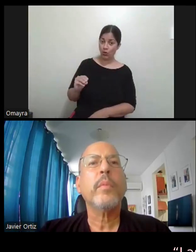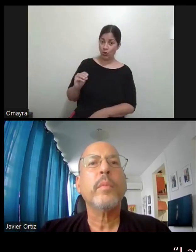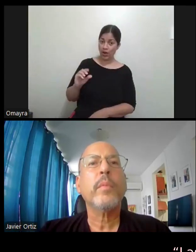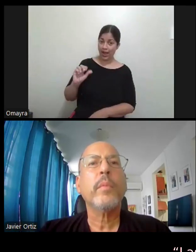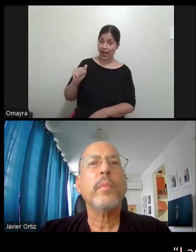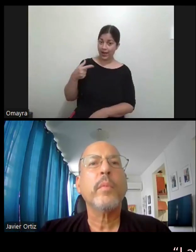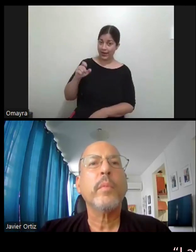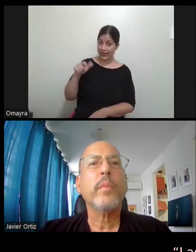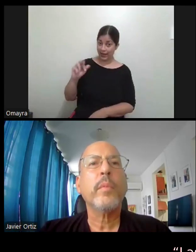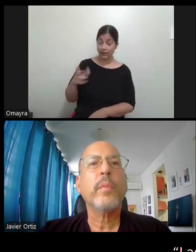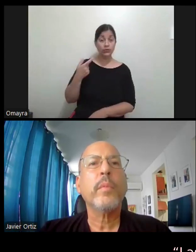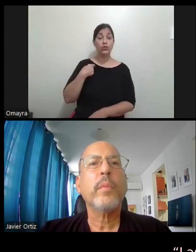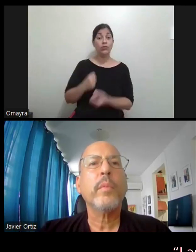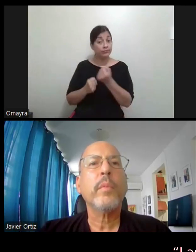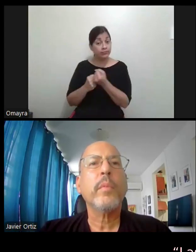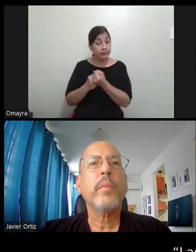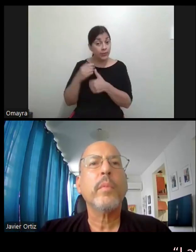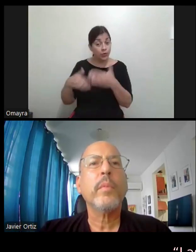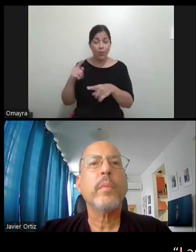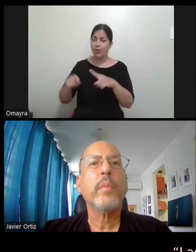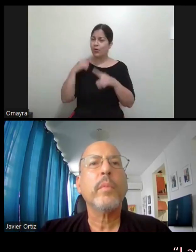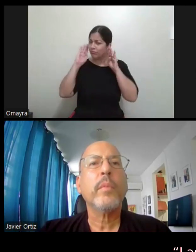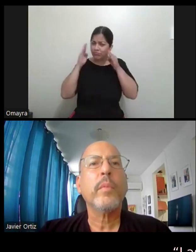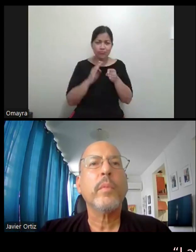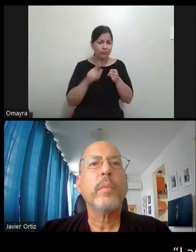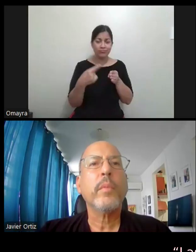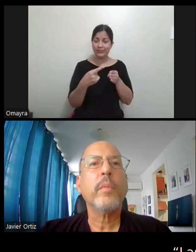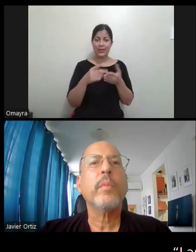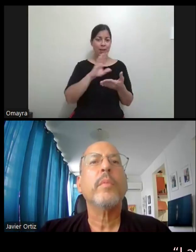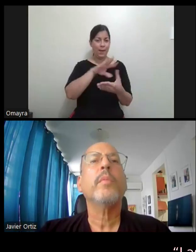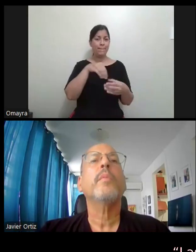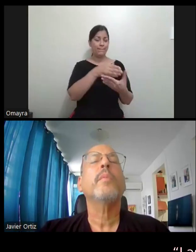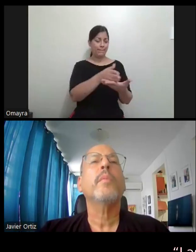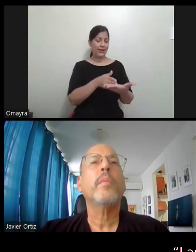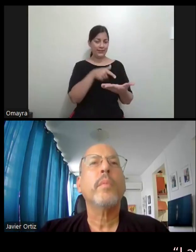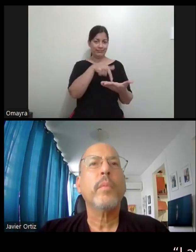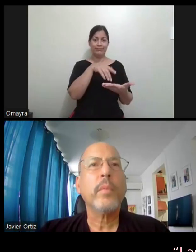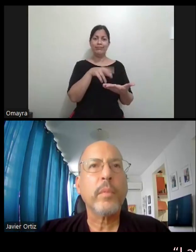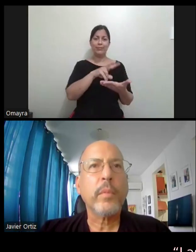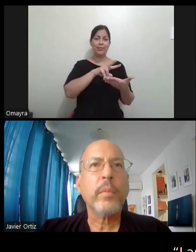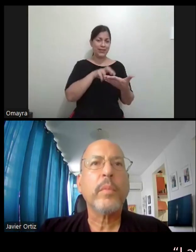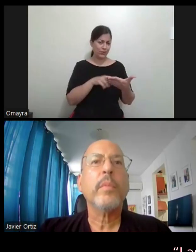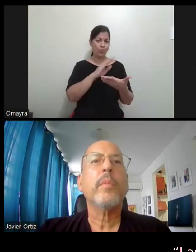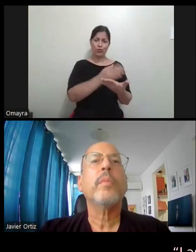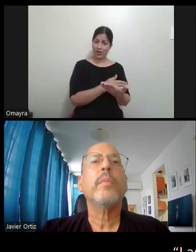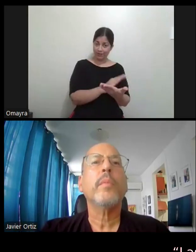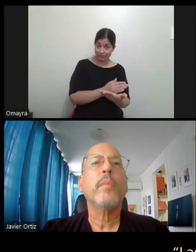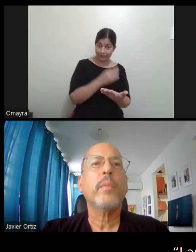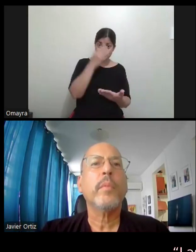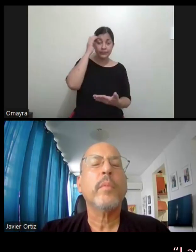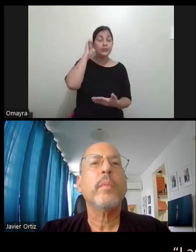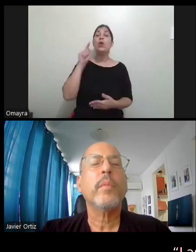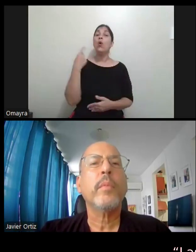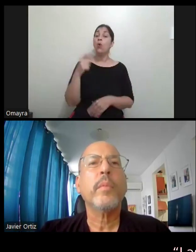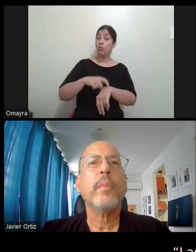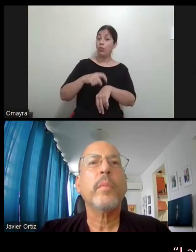producción, pero estaba dedicada exclusivamente a la parte de investigación musical. La parte de investigación musical, incluso hubo un momento en